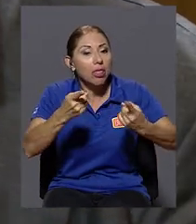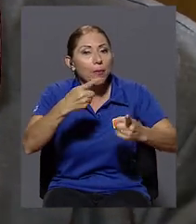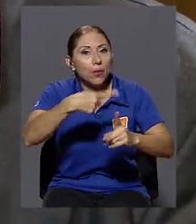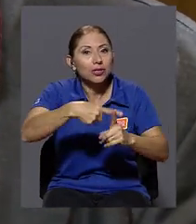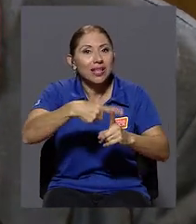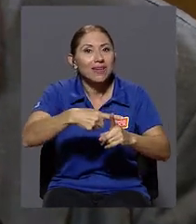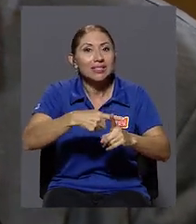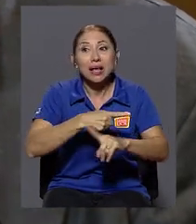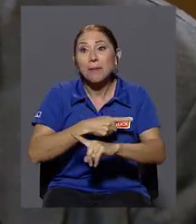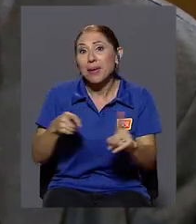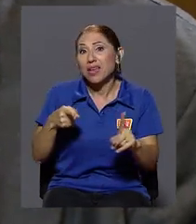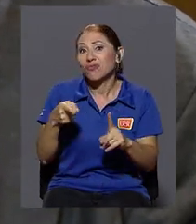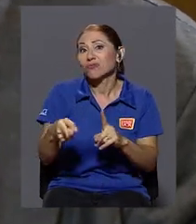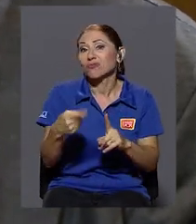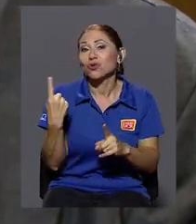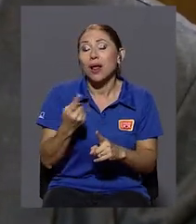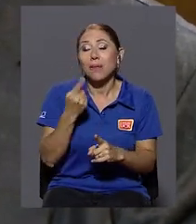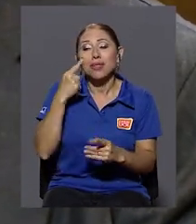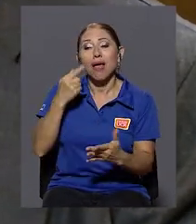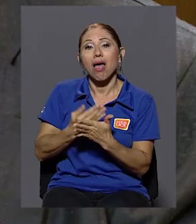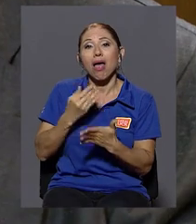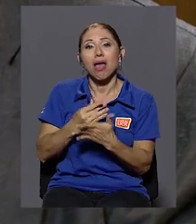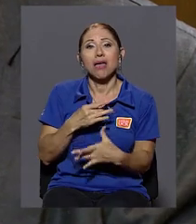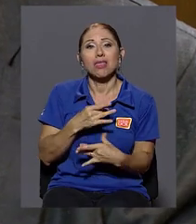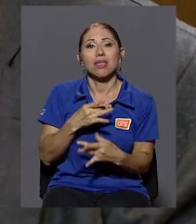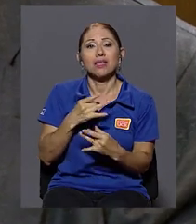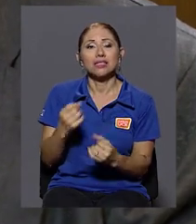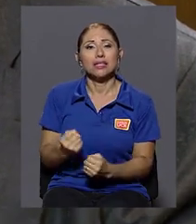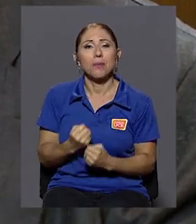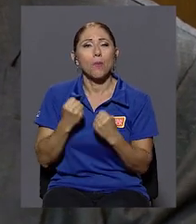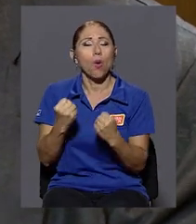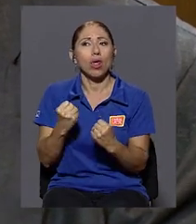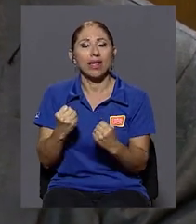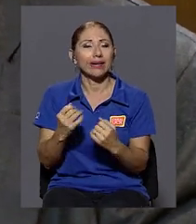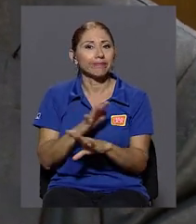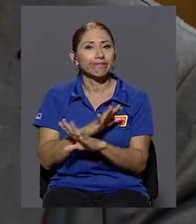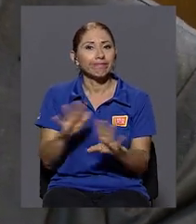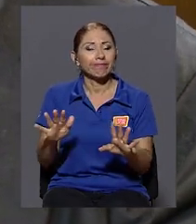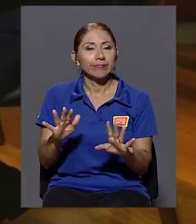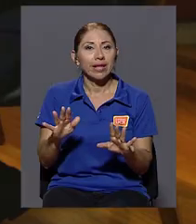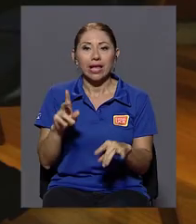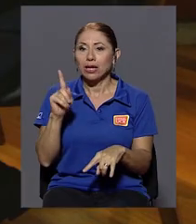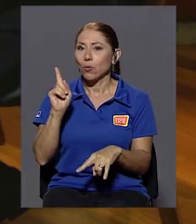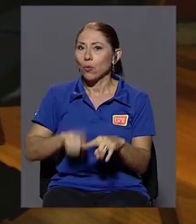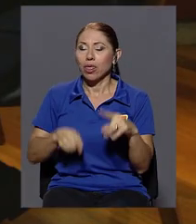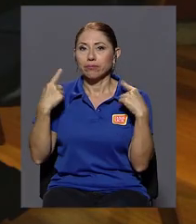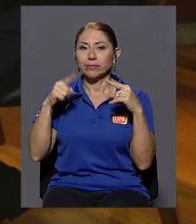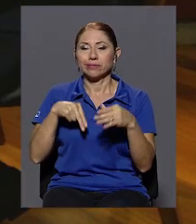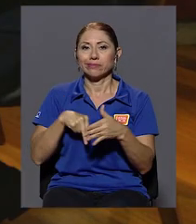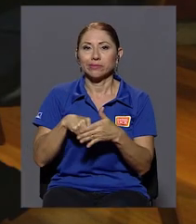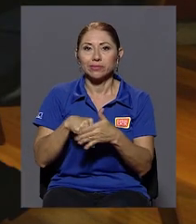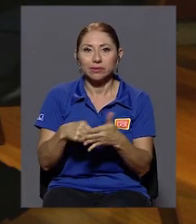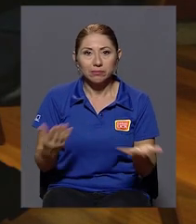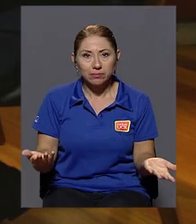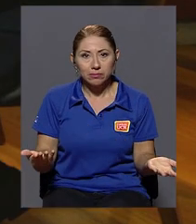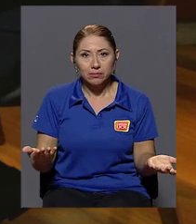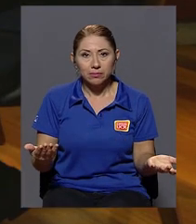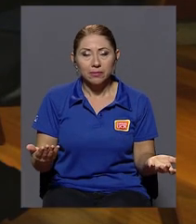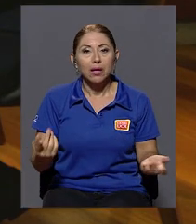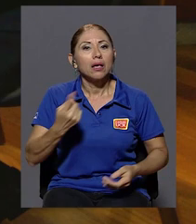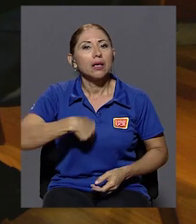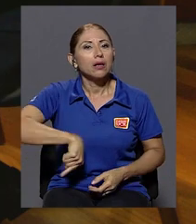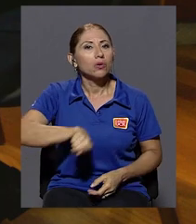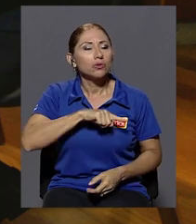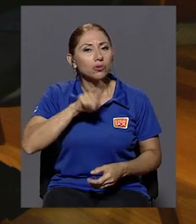pero al cabo lo que determina son intereses de poder muy mezquinos lo que impiden que estas cosas se realicen. Y tenemos